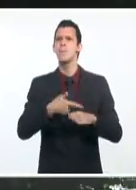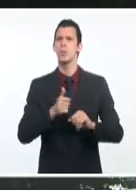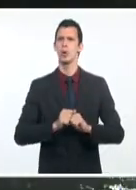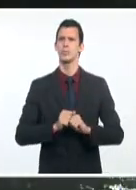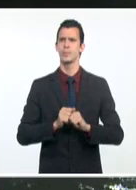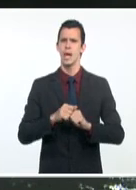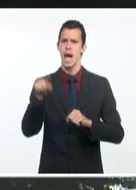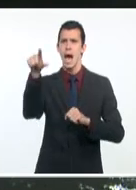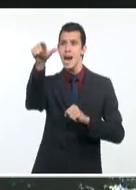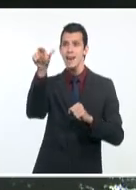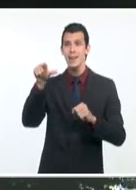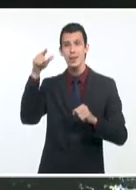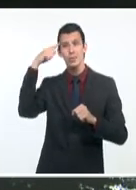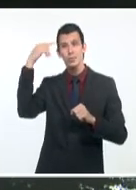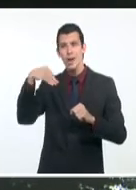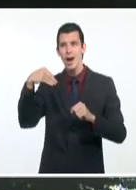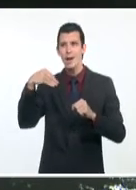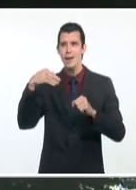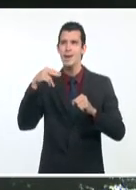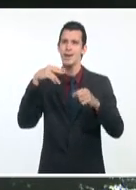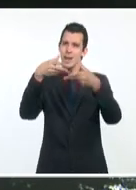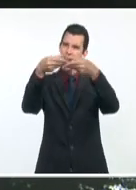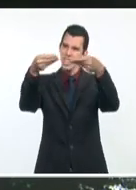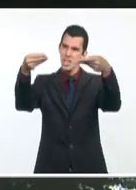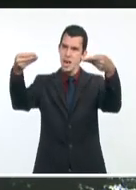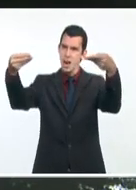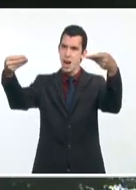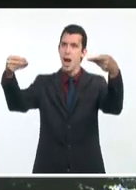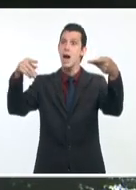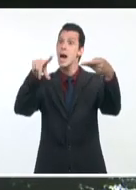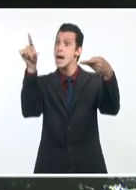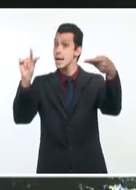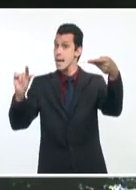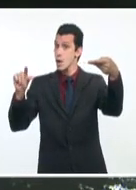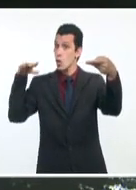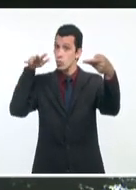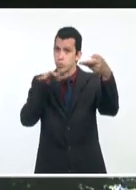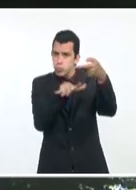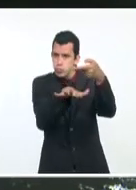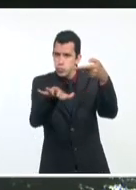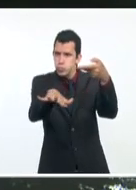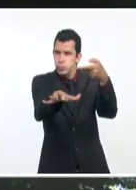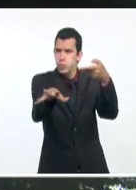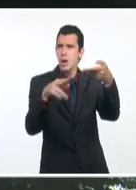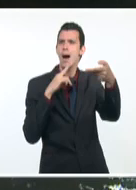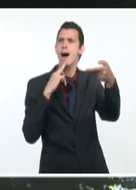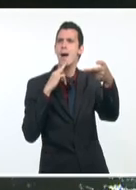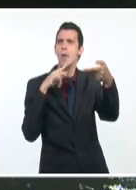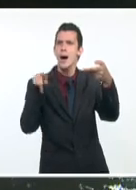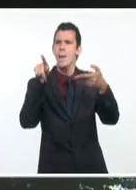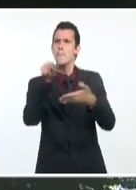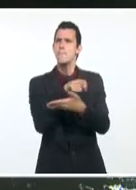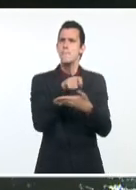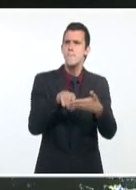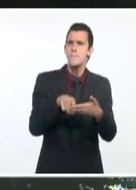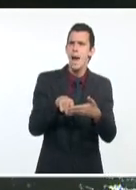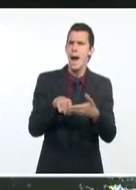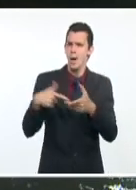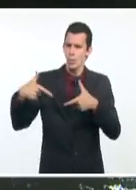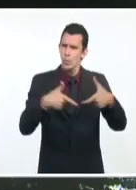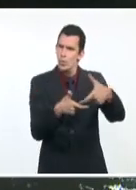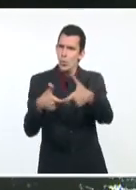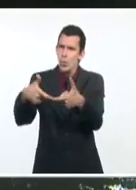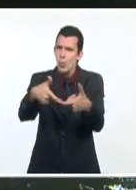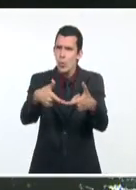tiene una longitud de excavación, en este momento tenemos excavado 2,6 kilómetros y nos quedan para llegar a la otra etapa, a la otra, para empatar con el otro frente,